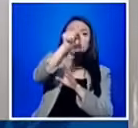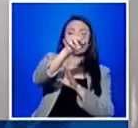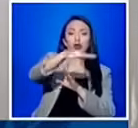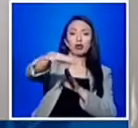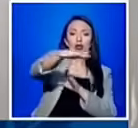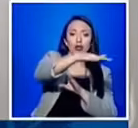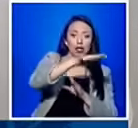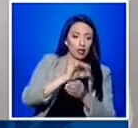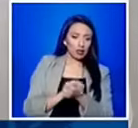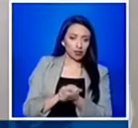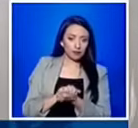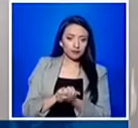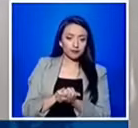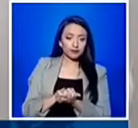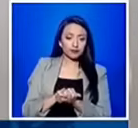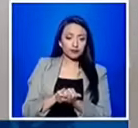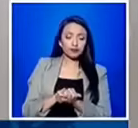manera